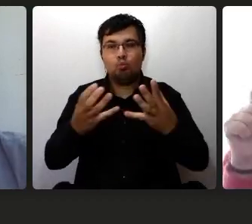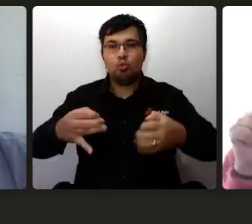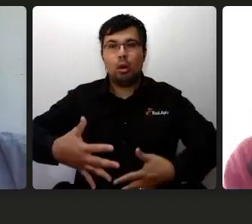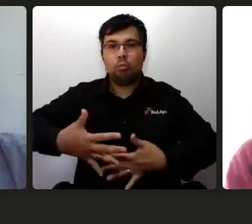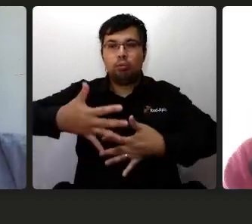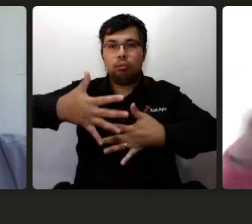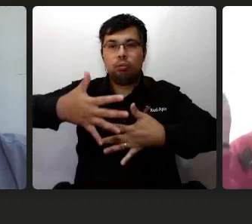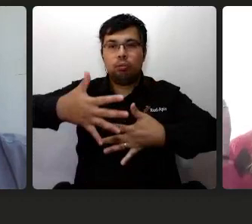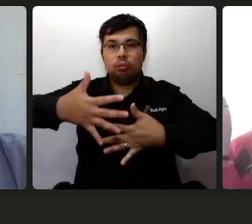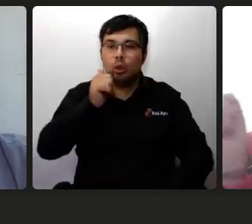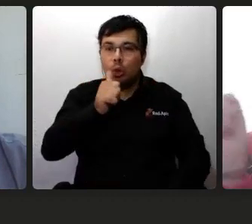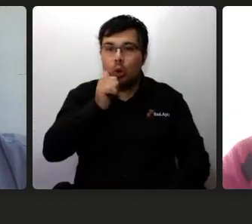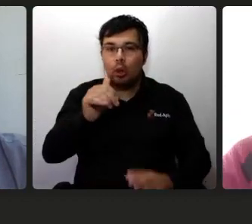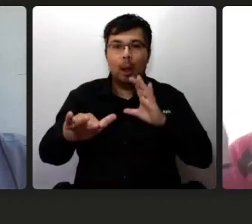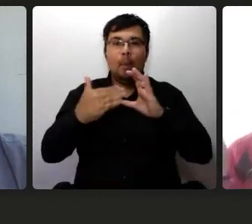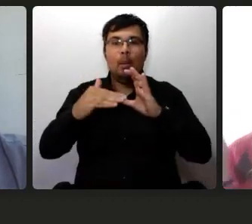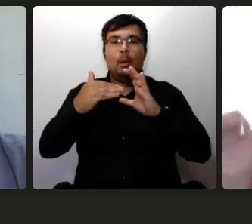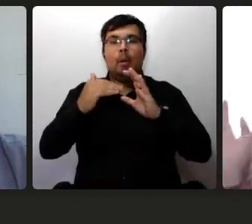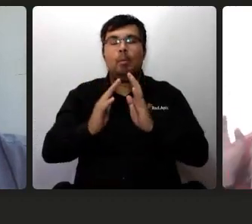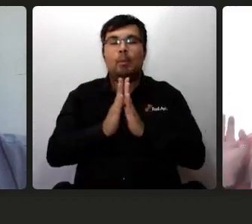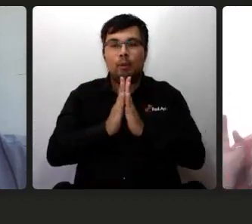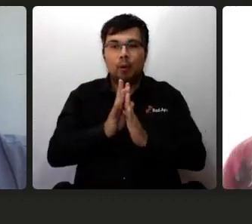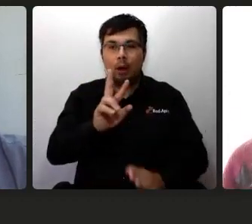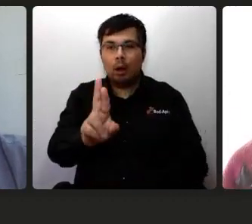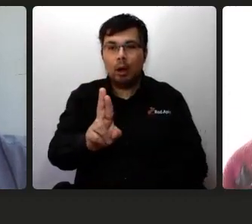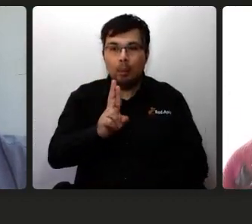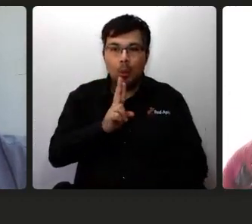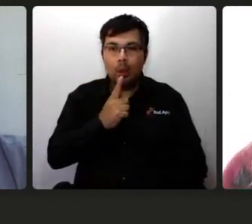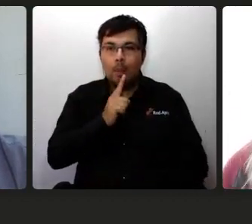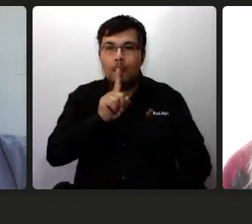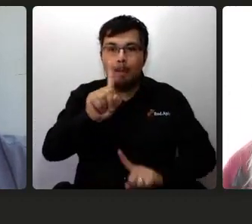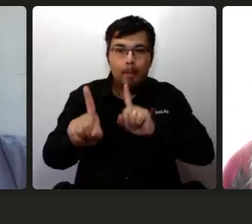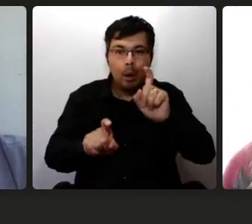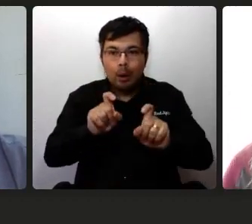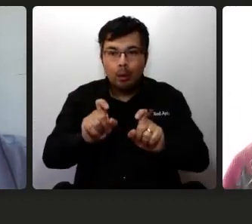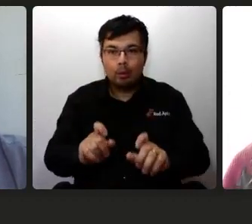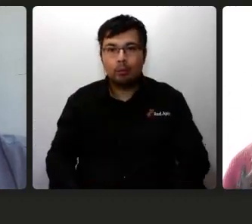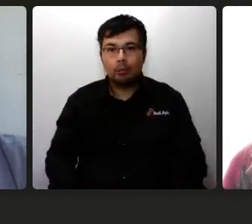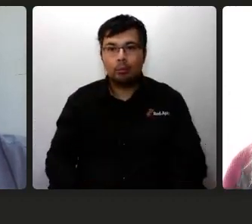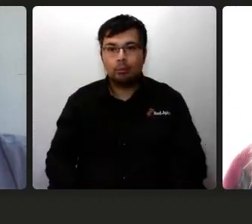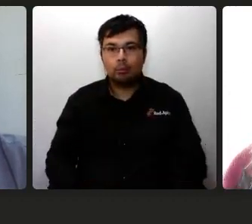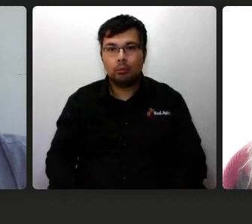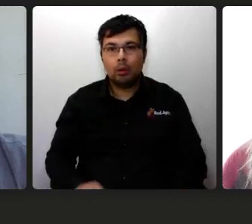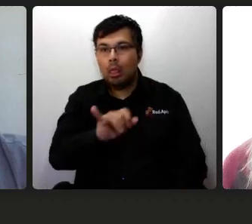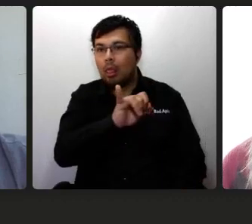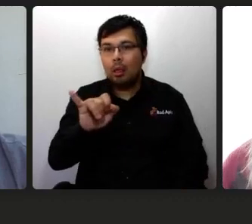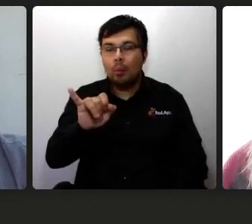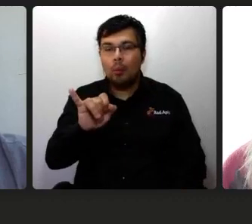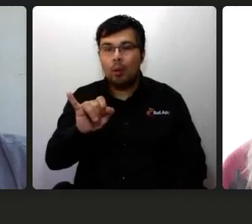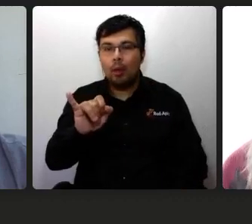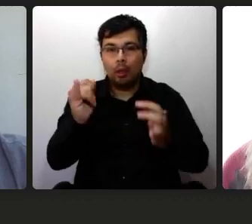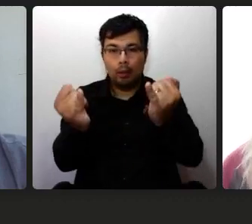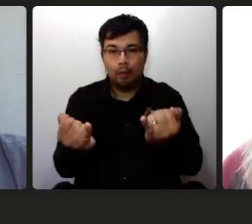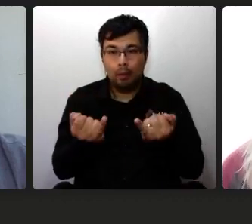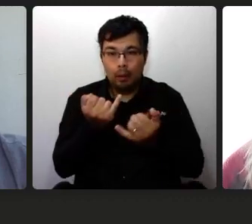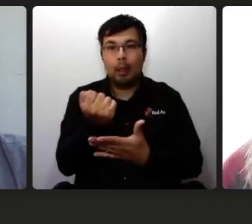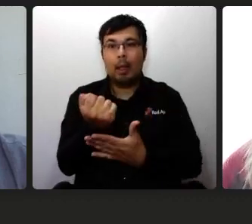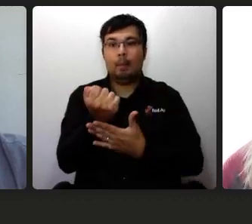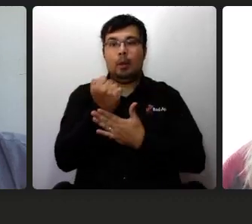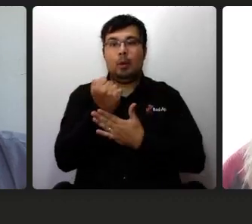favor respondan esta encuesta, por favor respondan esta encuesta, y uno lo hace de buena voluntad y al final es información que te permite ir tomando